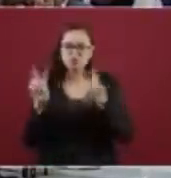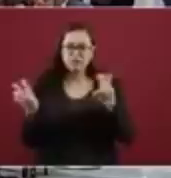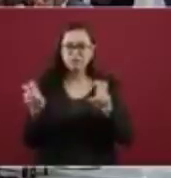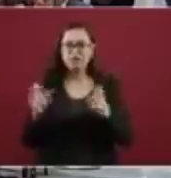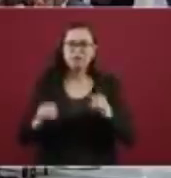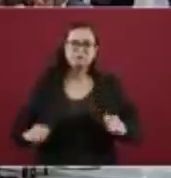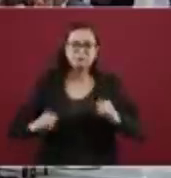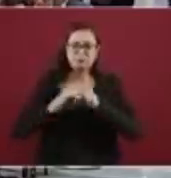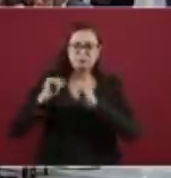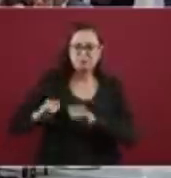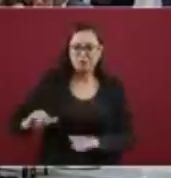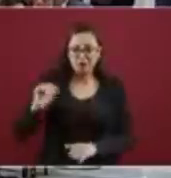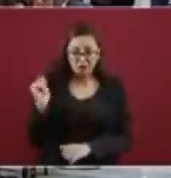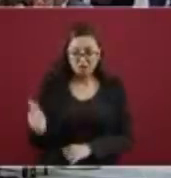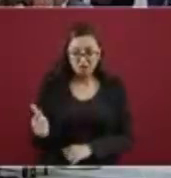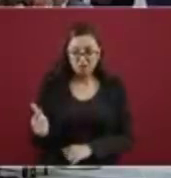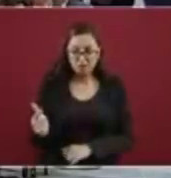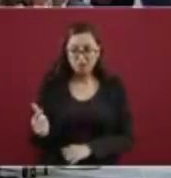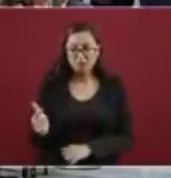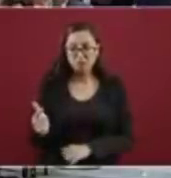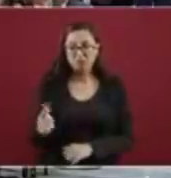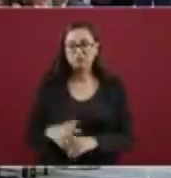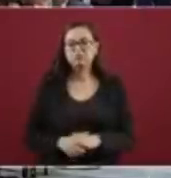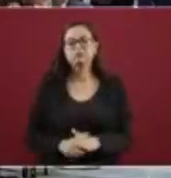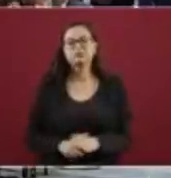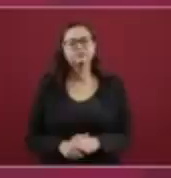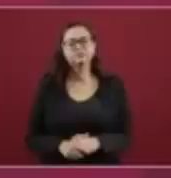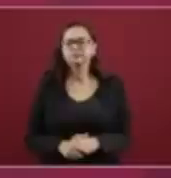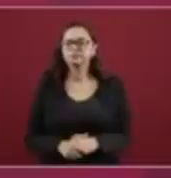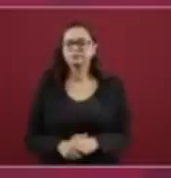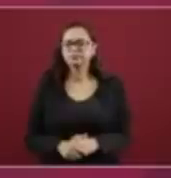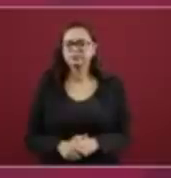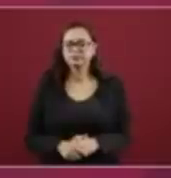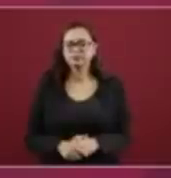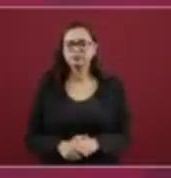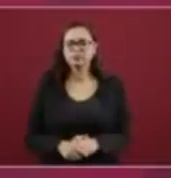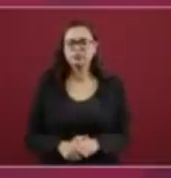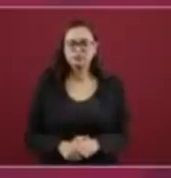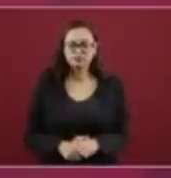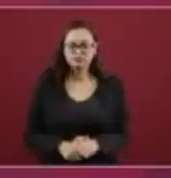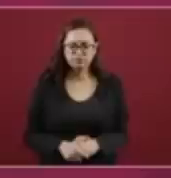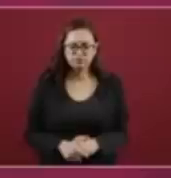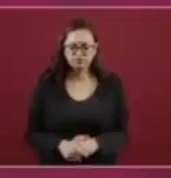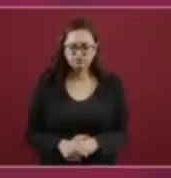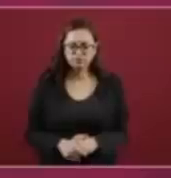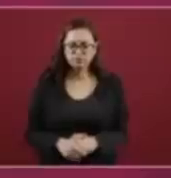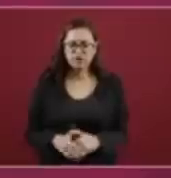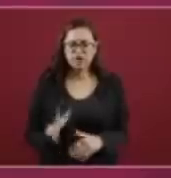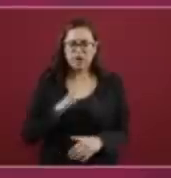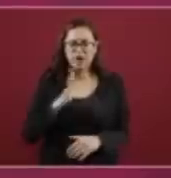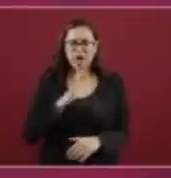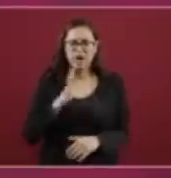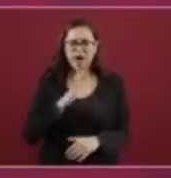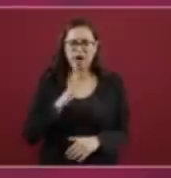dependencia, autoridad. No, hay algunos amparos. Se comentaba que porque no se habían